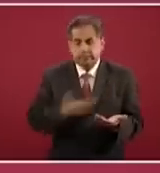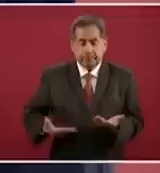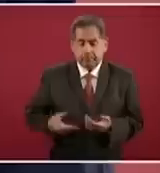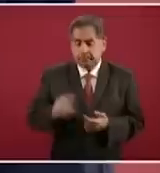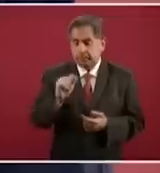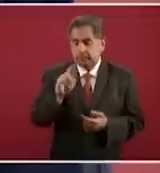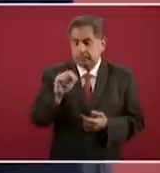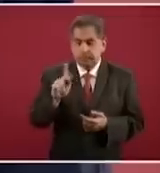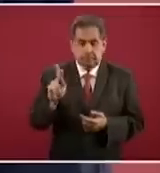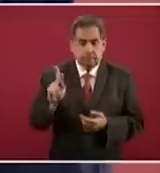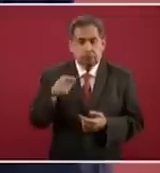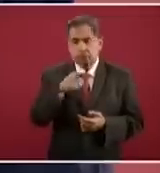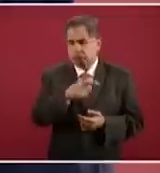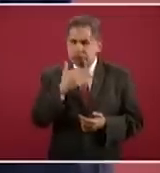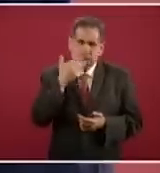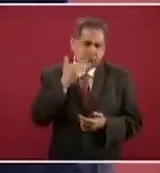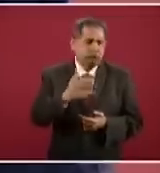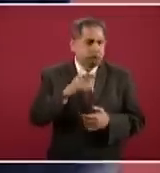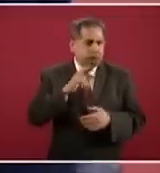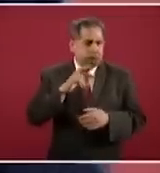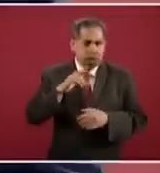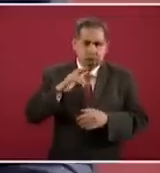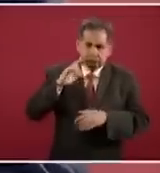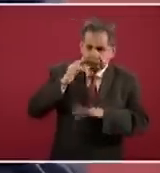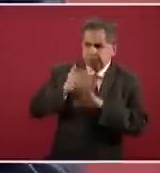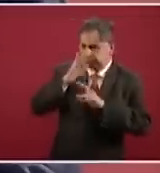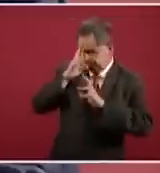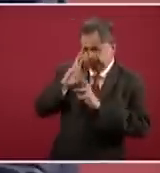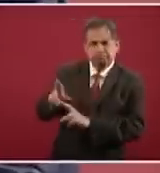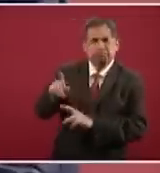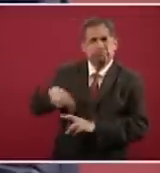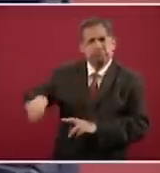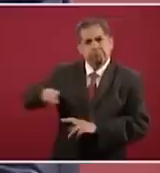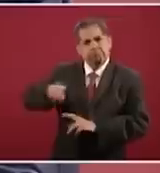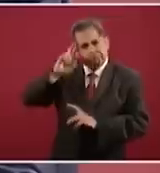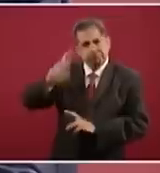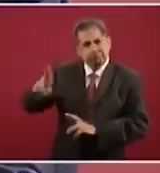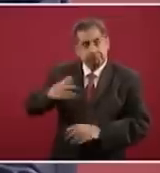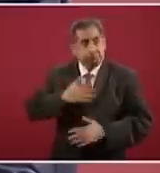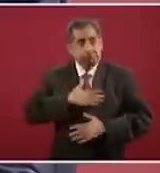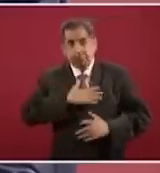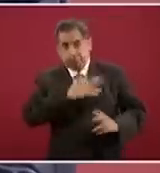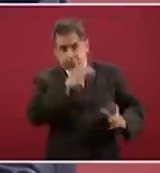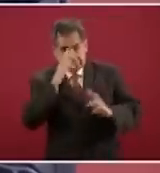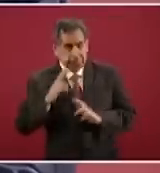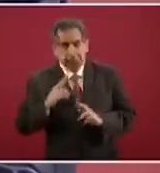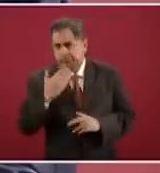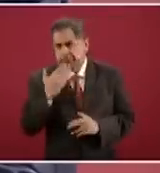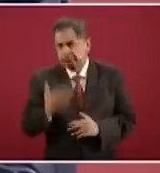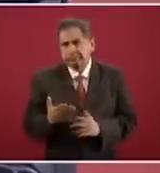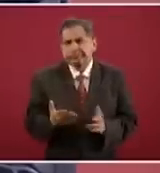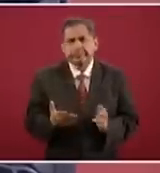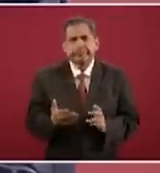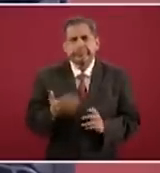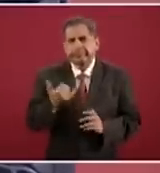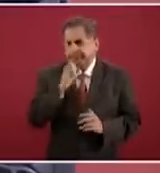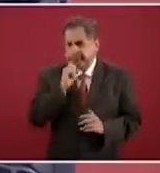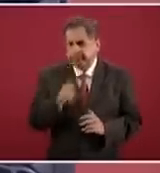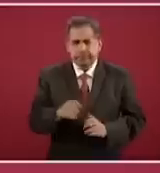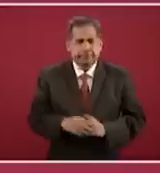Donald Trump ha sido respetuoso de nosotros, de México, y